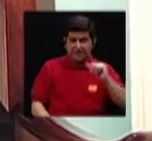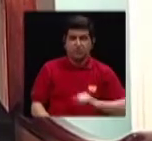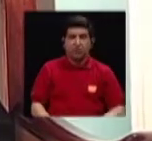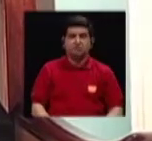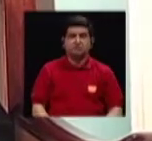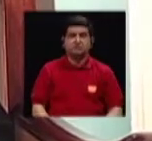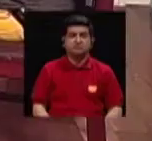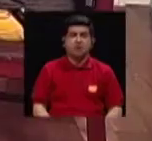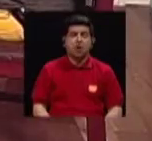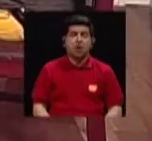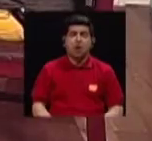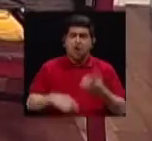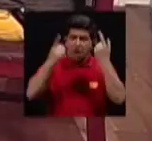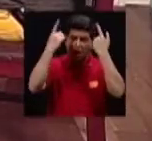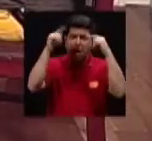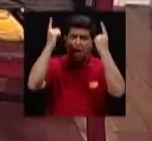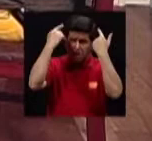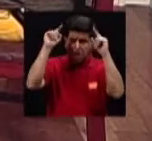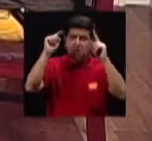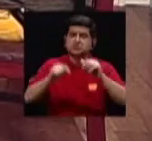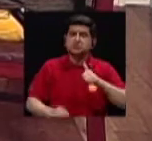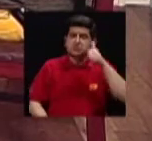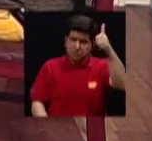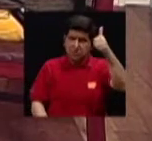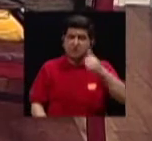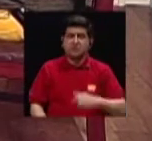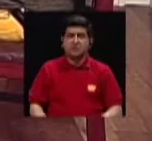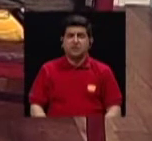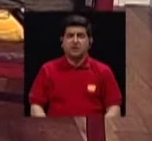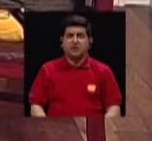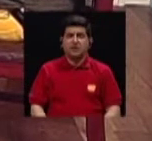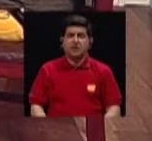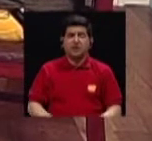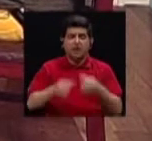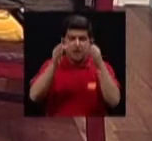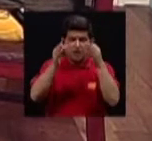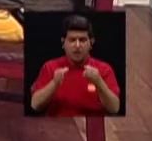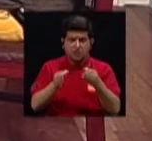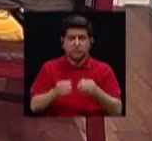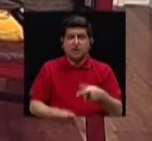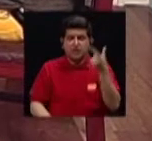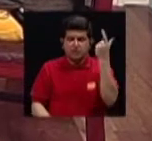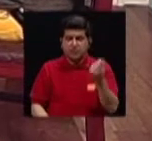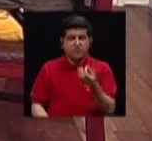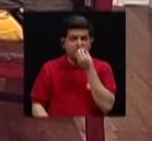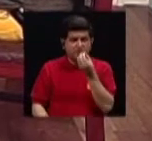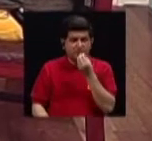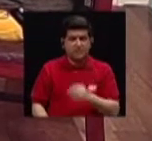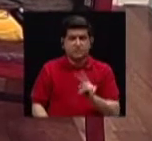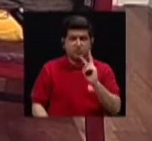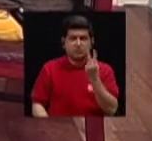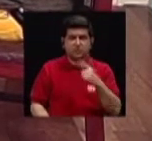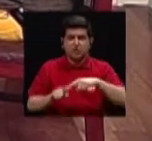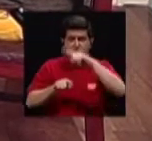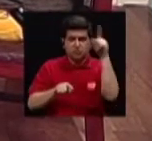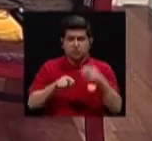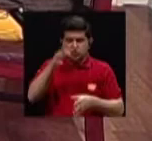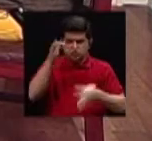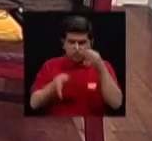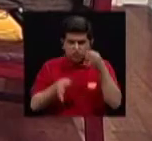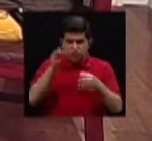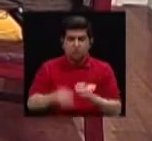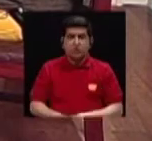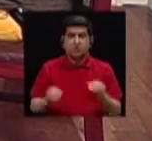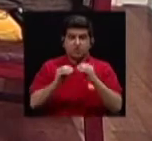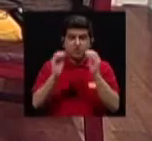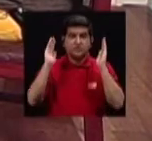fue exitoso en Alajuela, en el juzgado de pensiones alimentarias, que es uno de los, del segundo circuito judicial, que es uno de los más